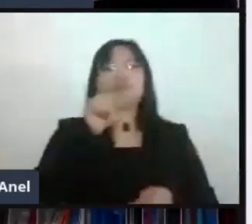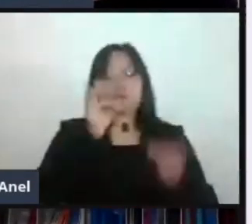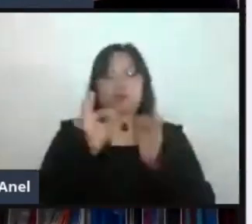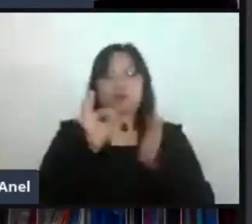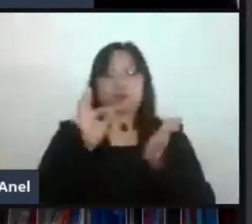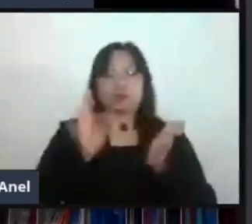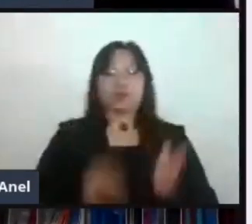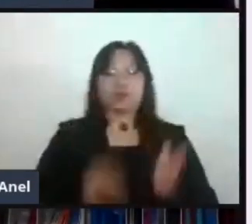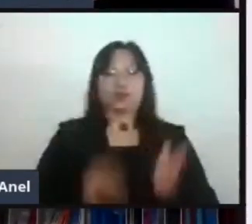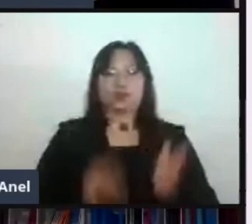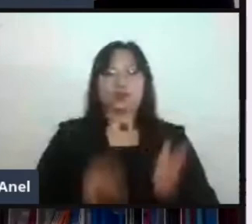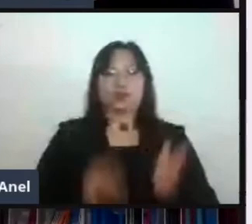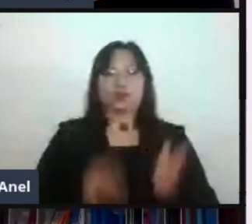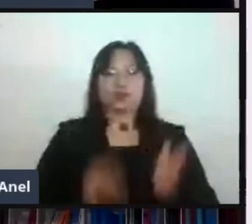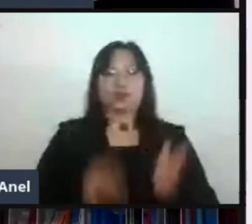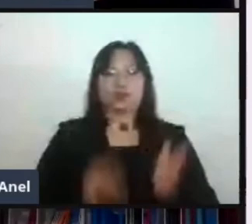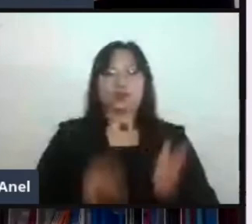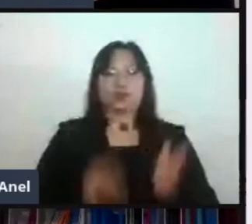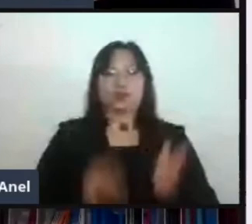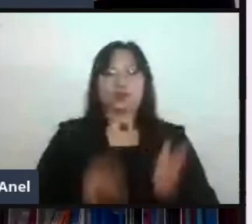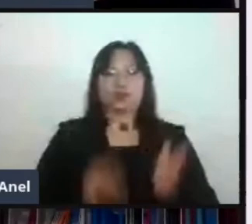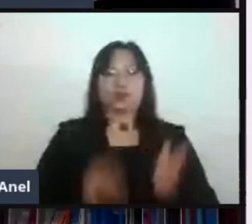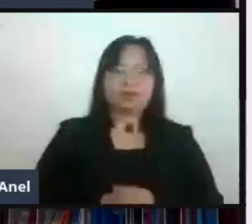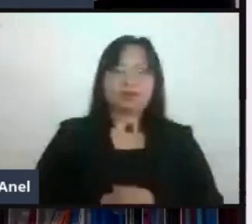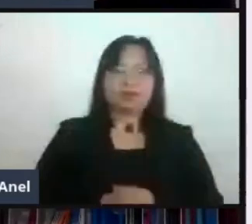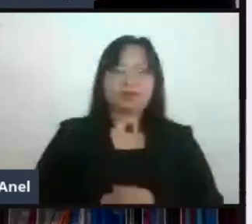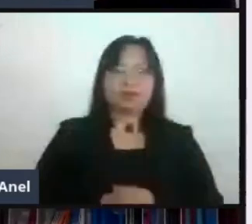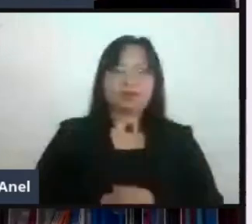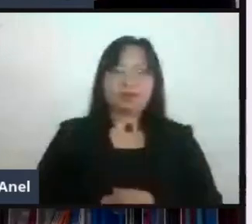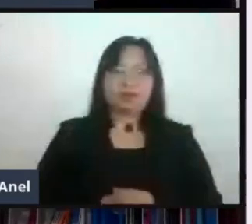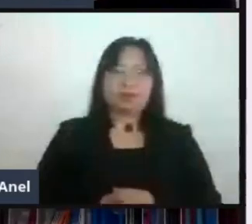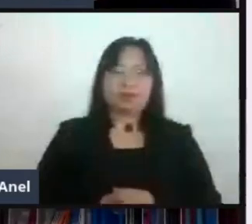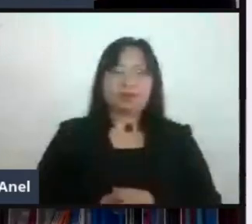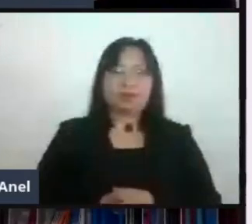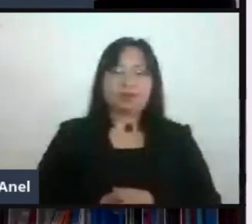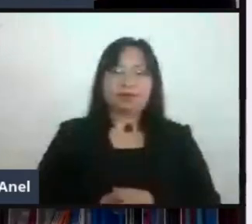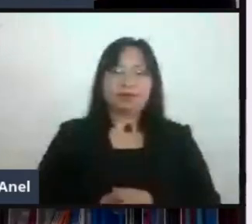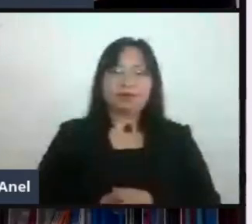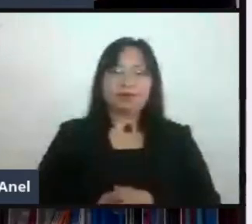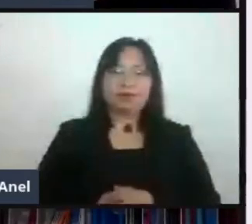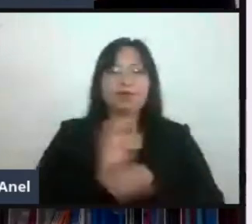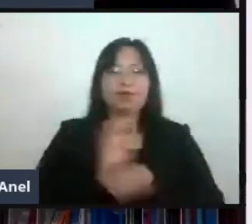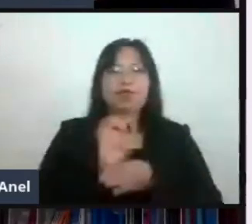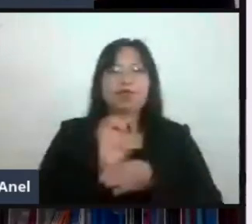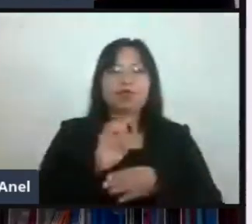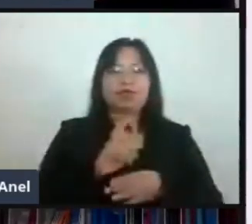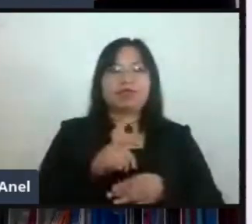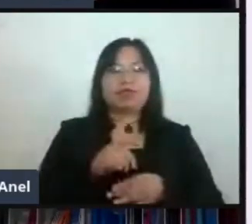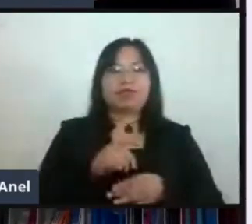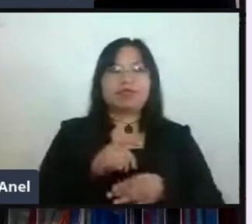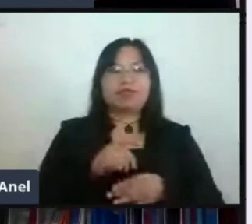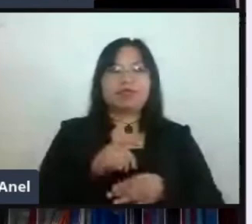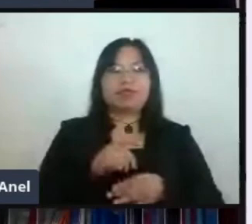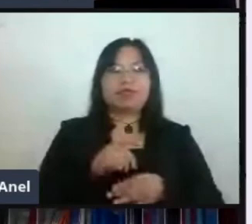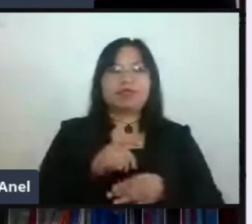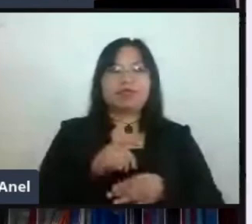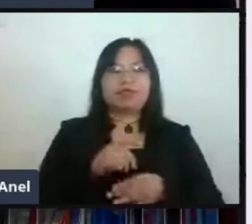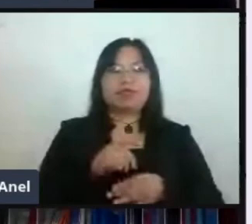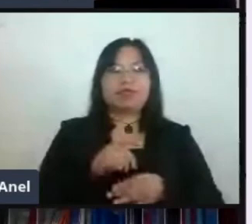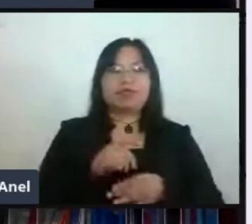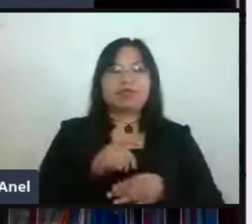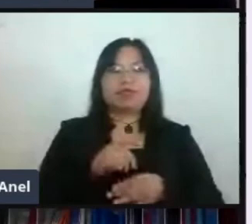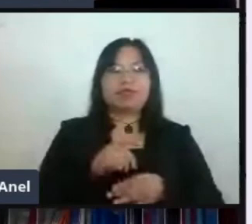yo hice el examen, pues yo el instrumento, puedo ver la puntuación. Miren, aquí me dice que